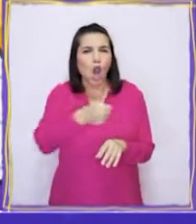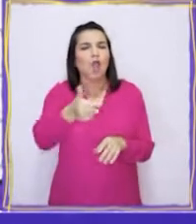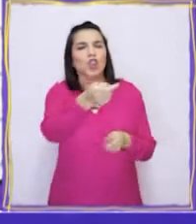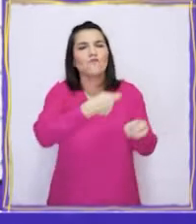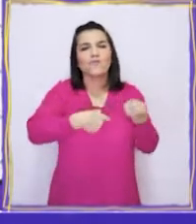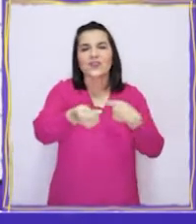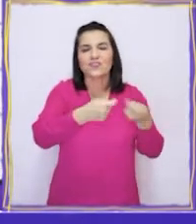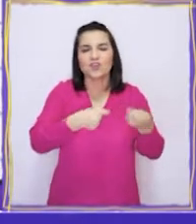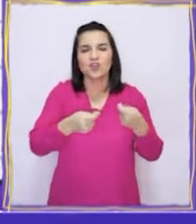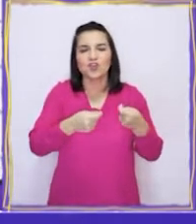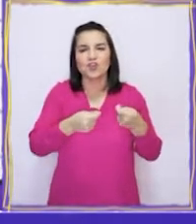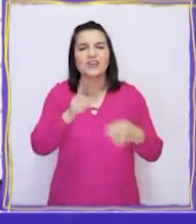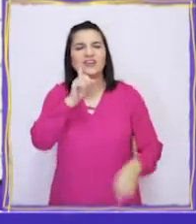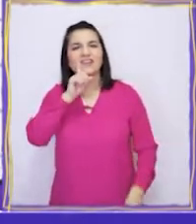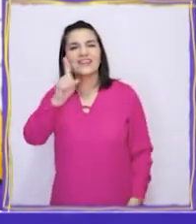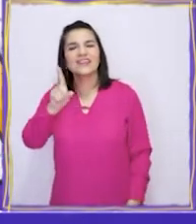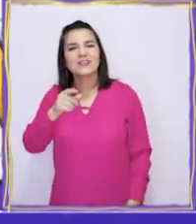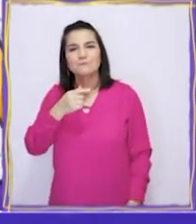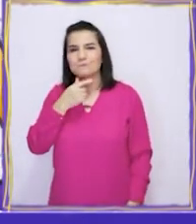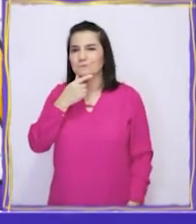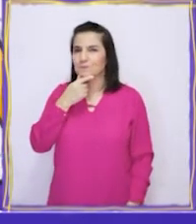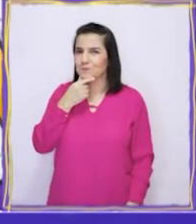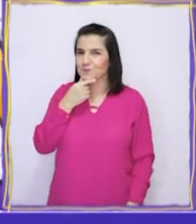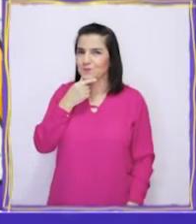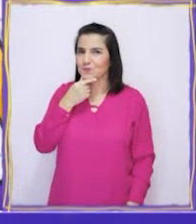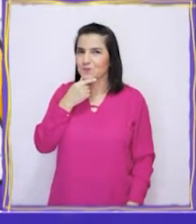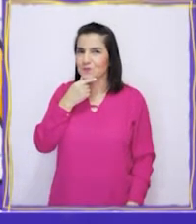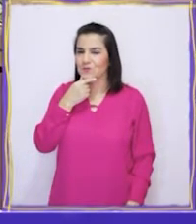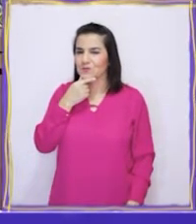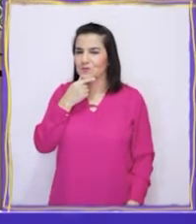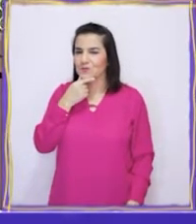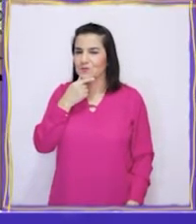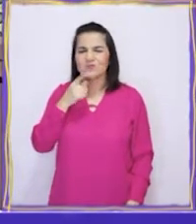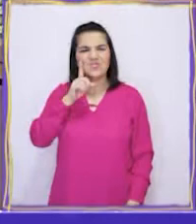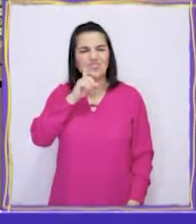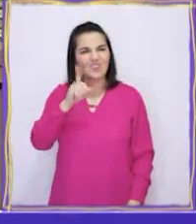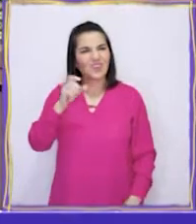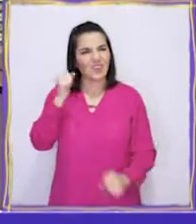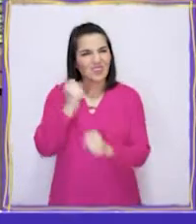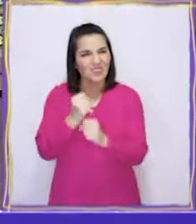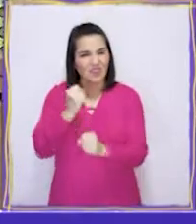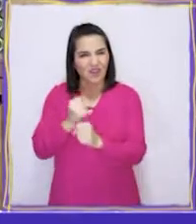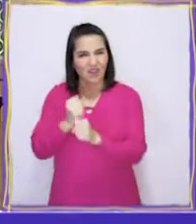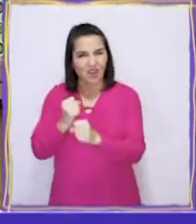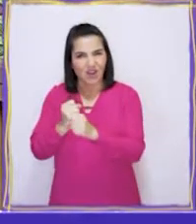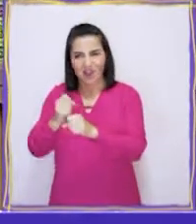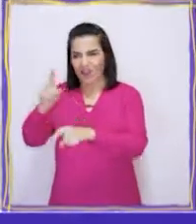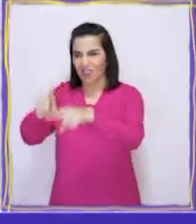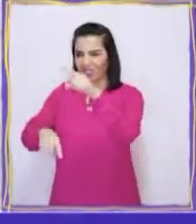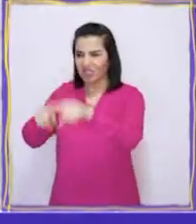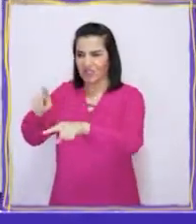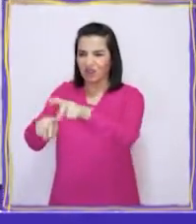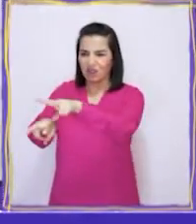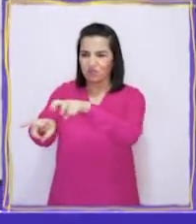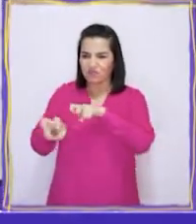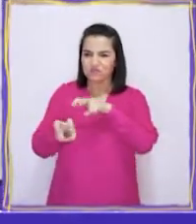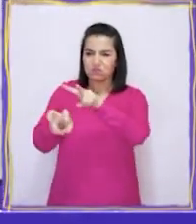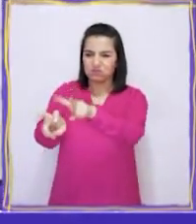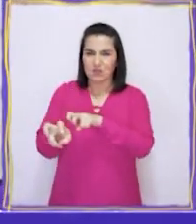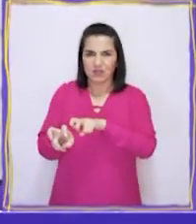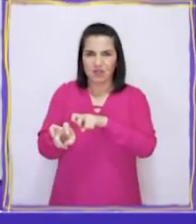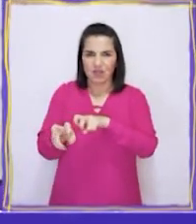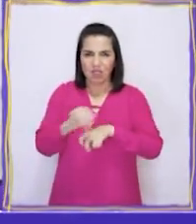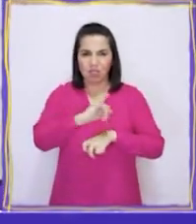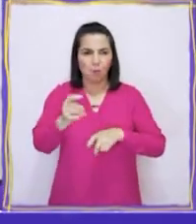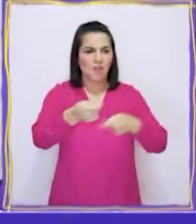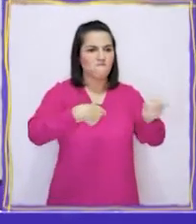momento. ¿Quién soy? A ver, ¿quién trabaja en los cultivos y que recibe